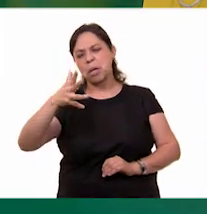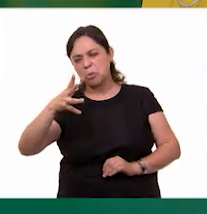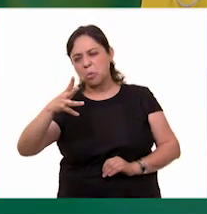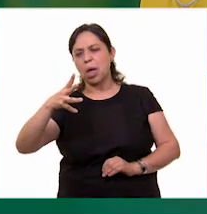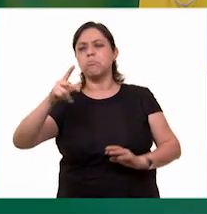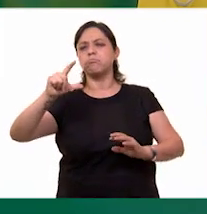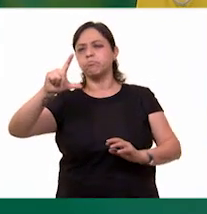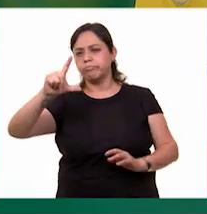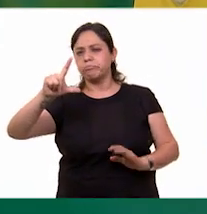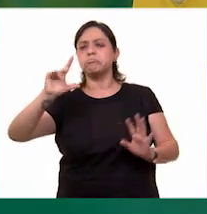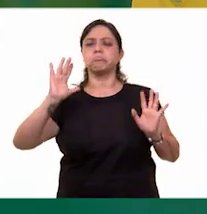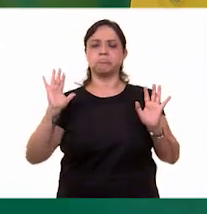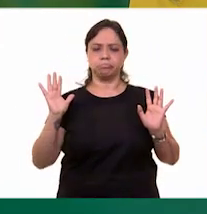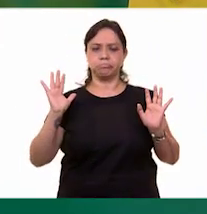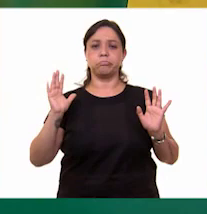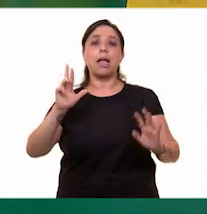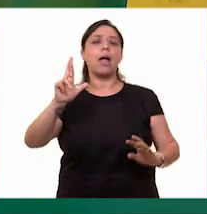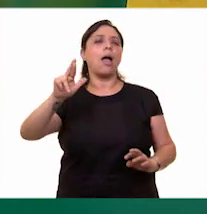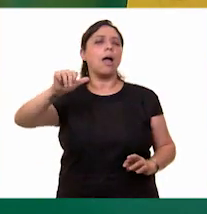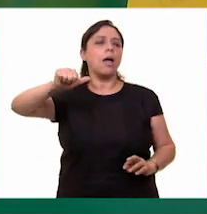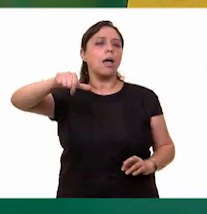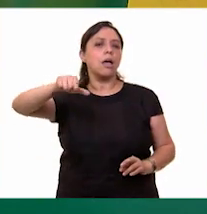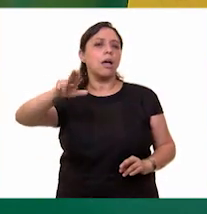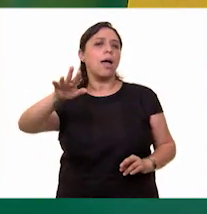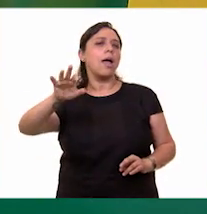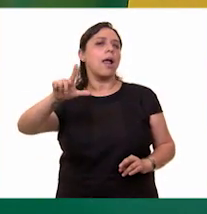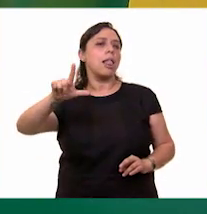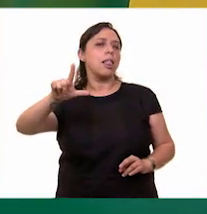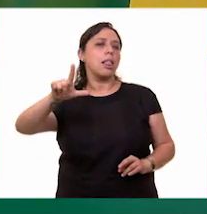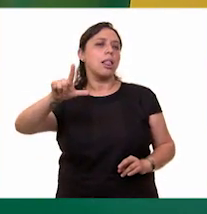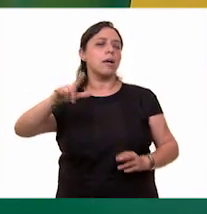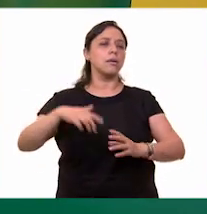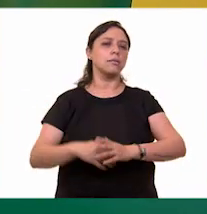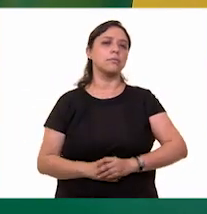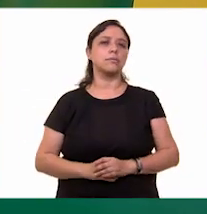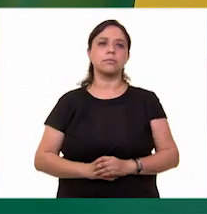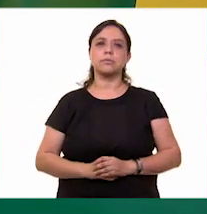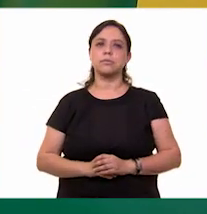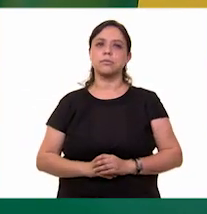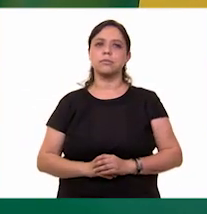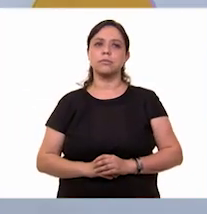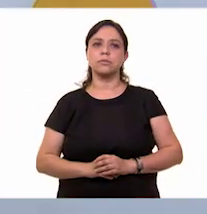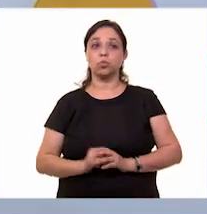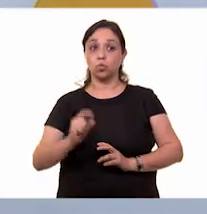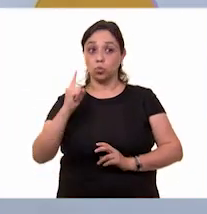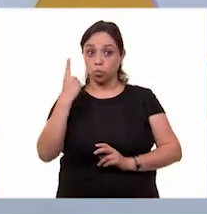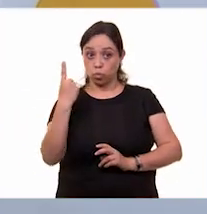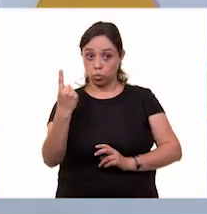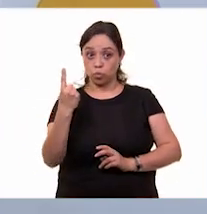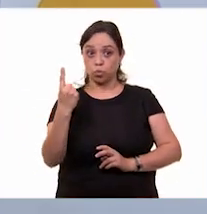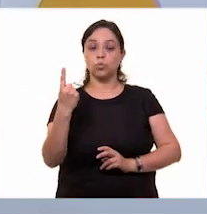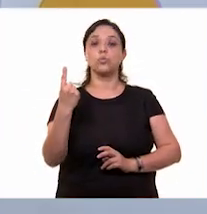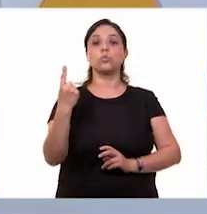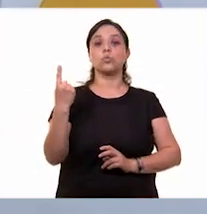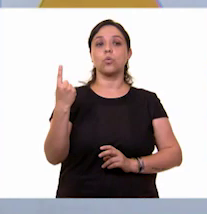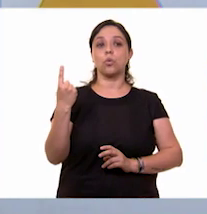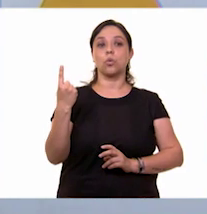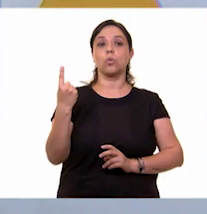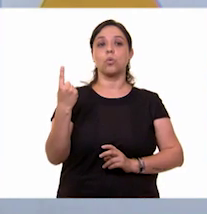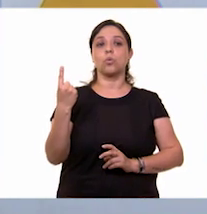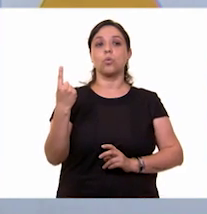Oscar. ¿Y Raquel? Raquel tiene uno y aquí